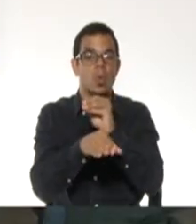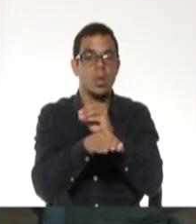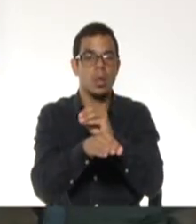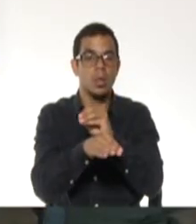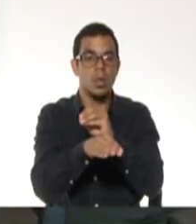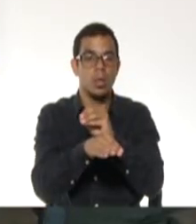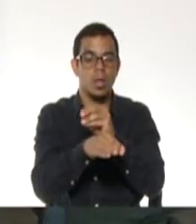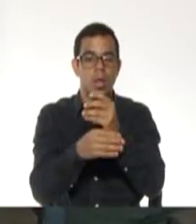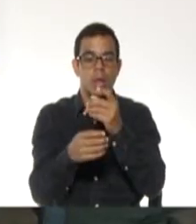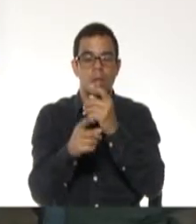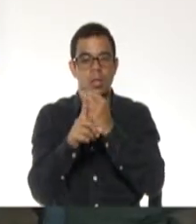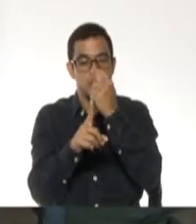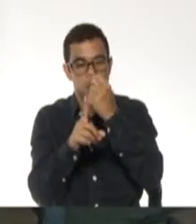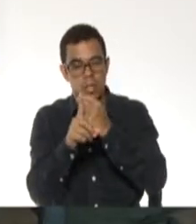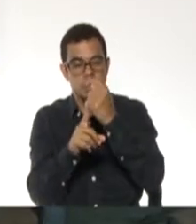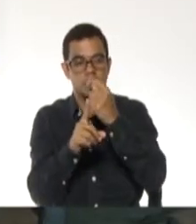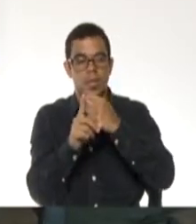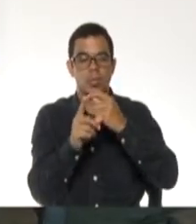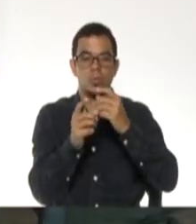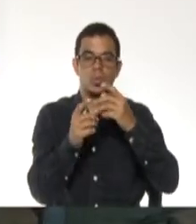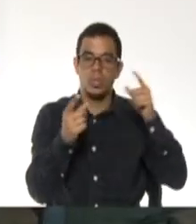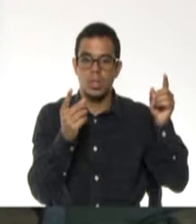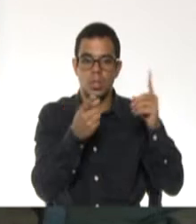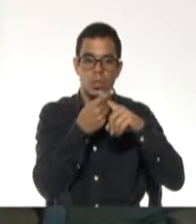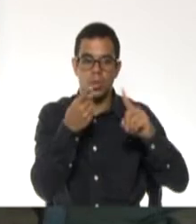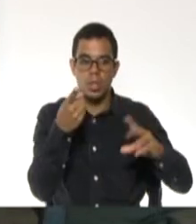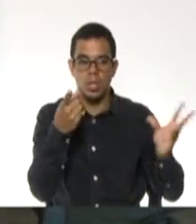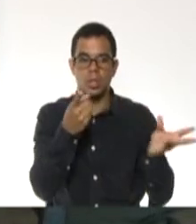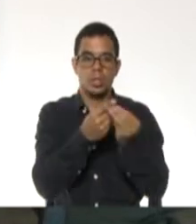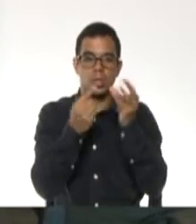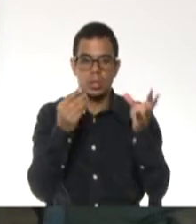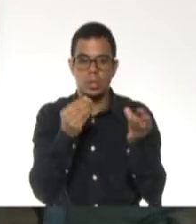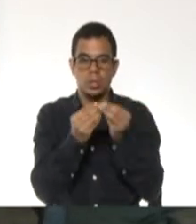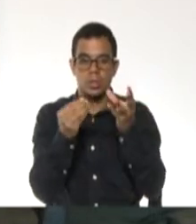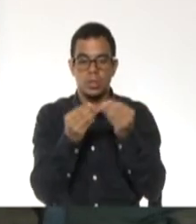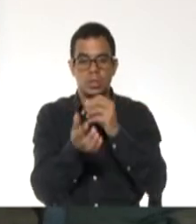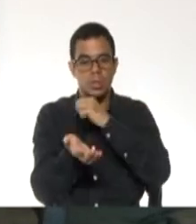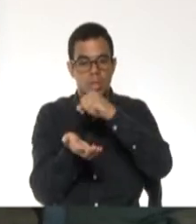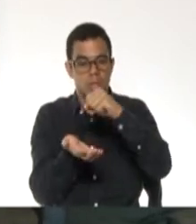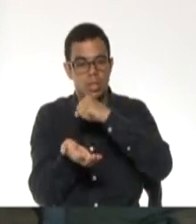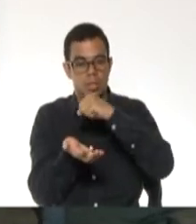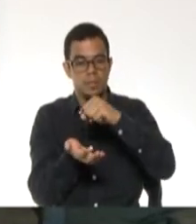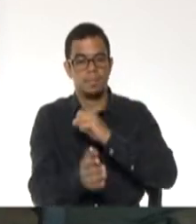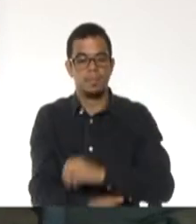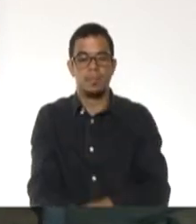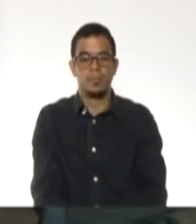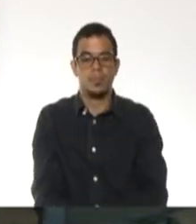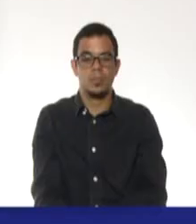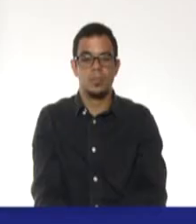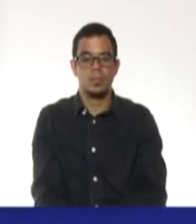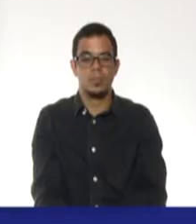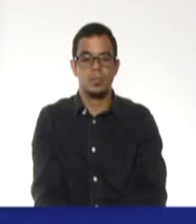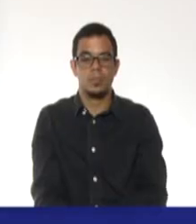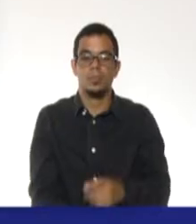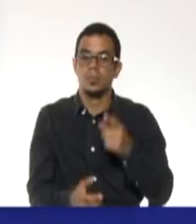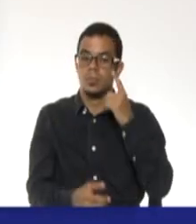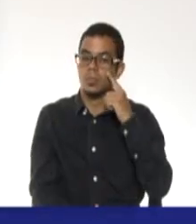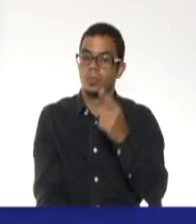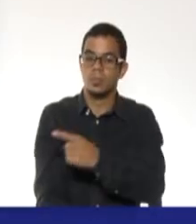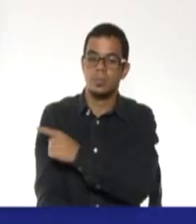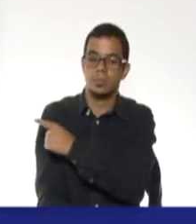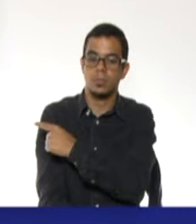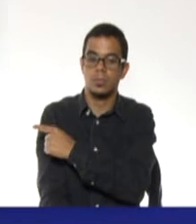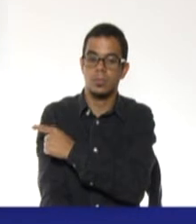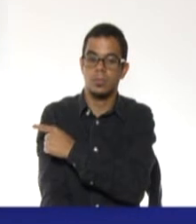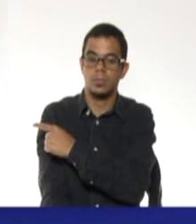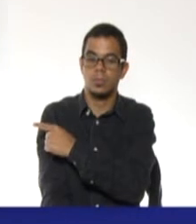El otro elemento que puede estar protegiendo al sistema son unos bimetálicos, o sea, son dos láminas bimetálicas que